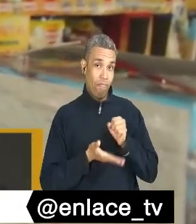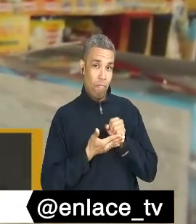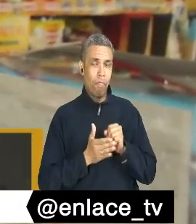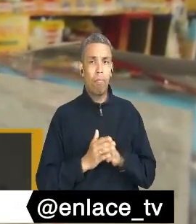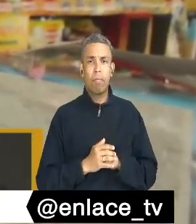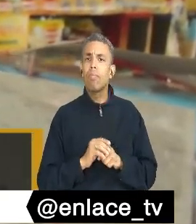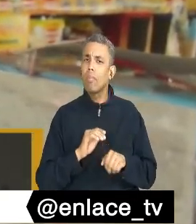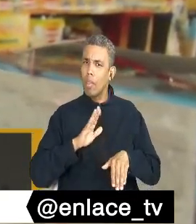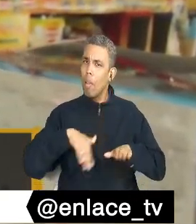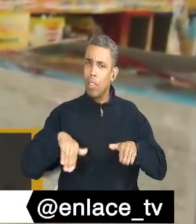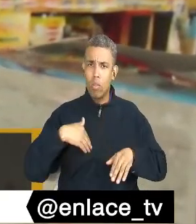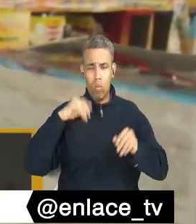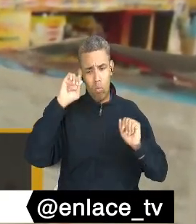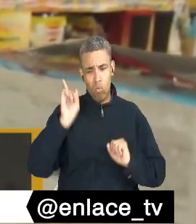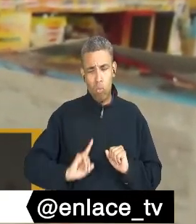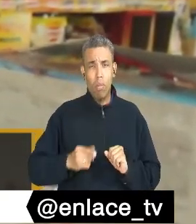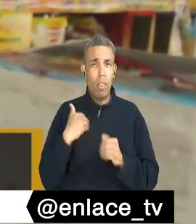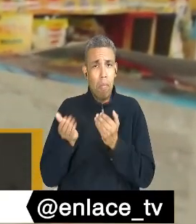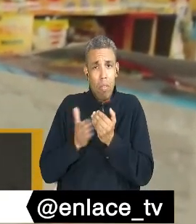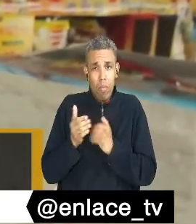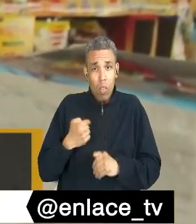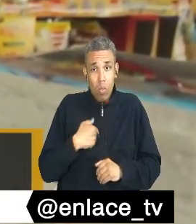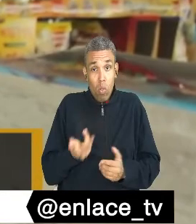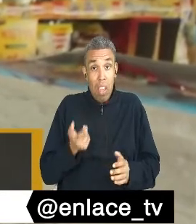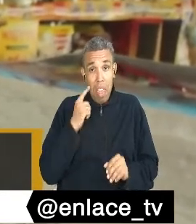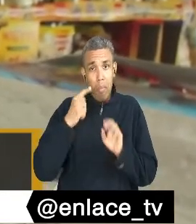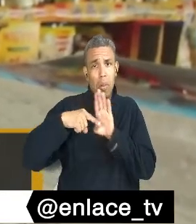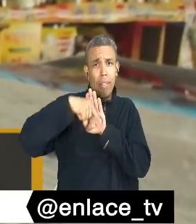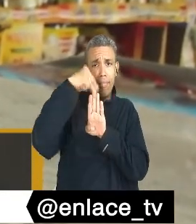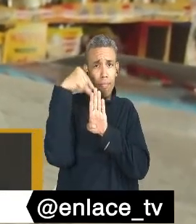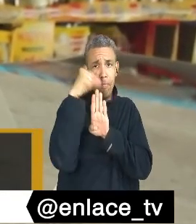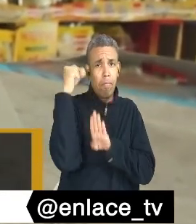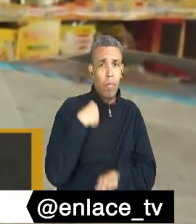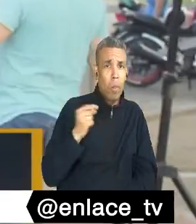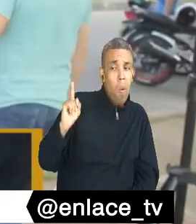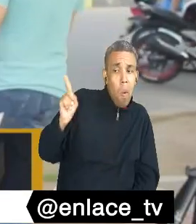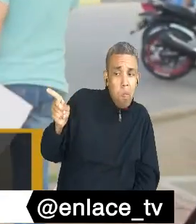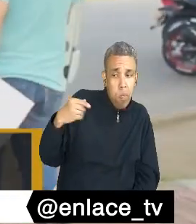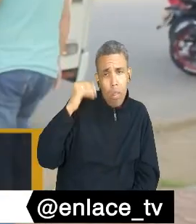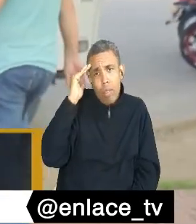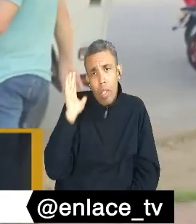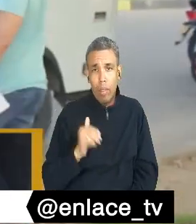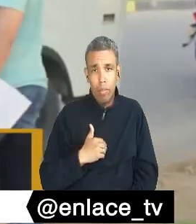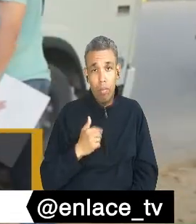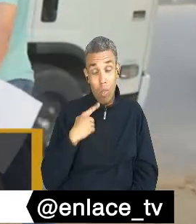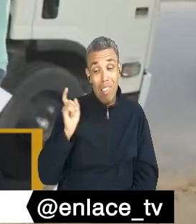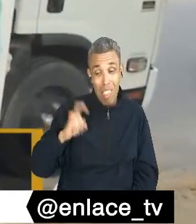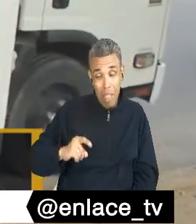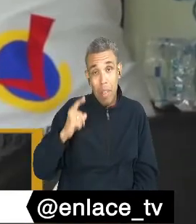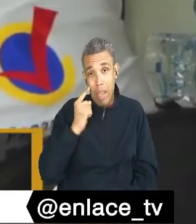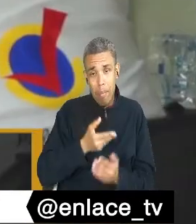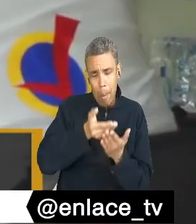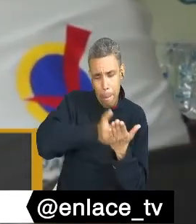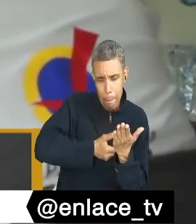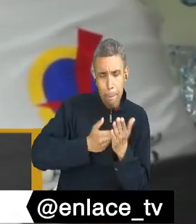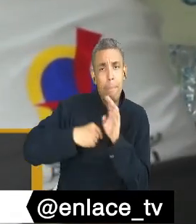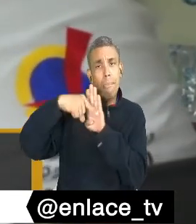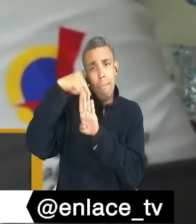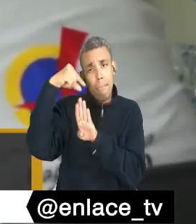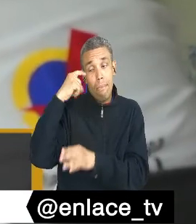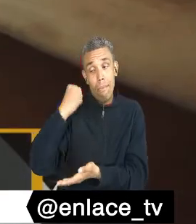conoce. Por lo menos la Cámara de Comercio, pues uno sabe que sí, ¿no? Y el resto, pues a veces uno ignora todas esas